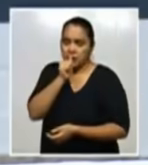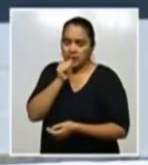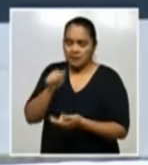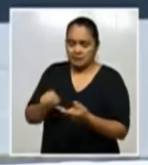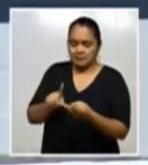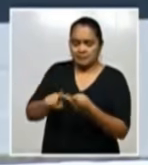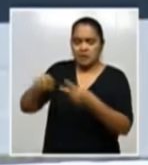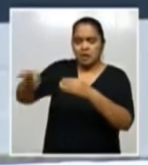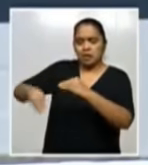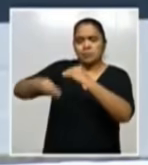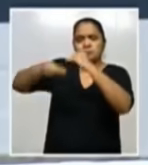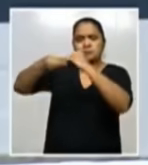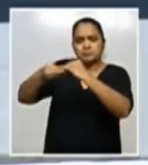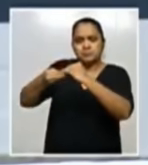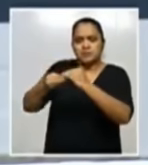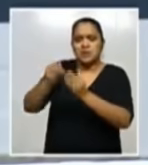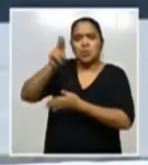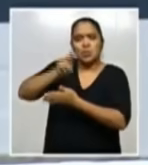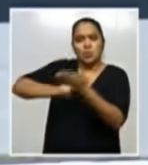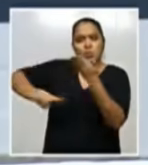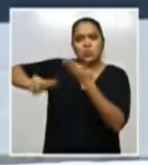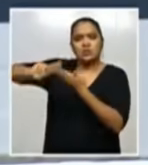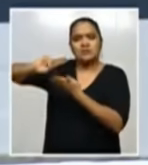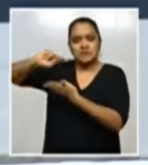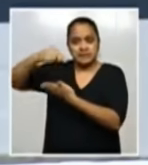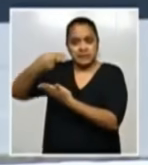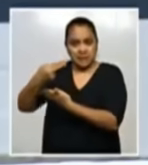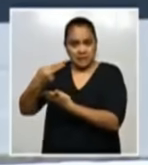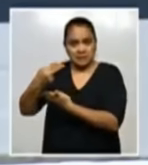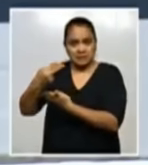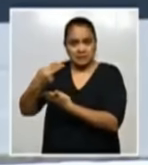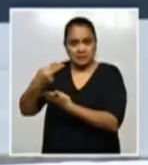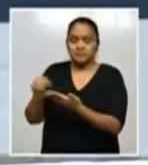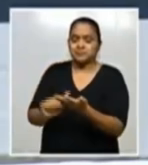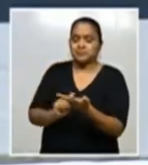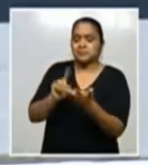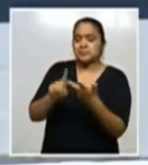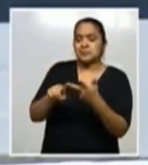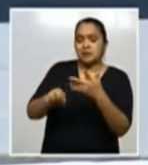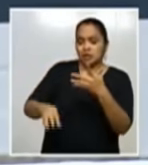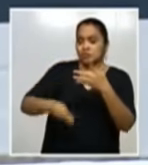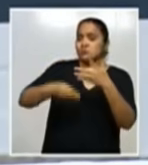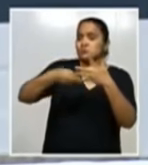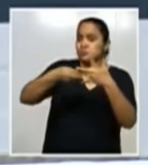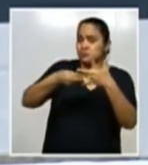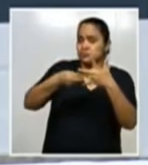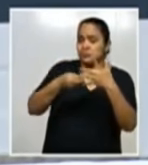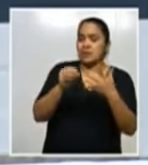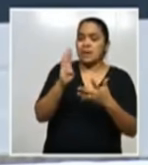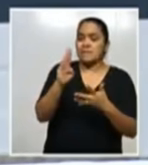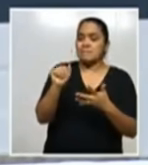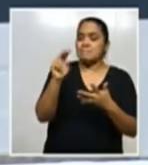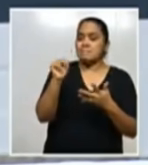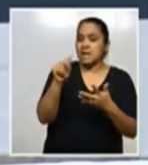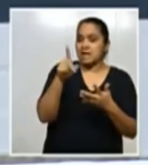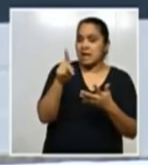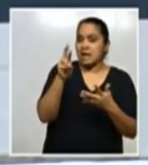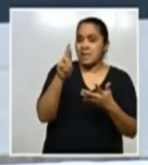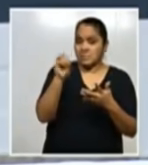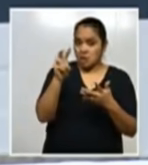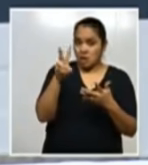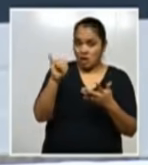se incorpora la Universidad Nacional Autónoma de Honduras, pero también estará Banprovi, también estará